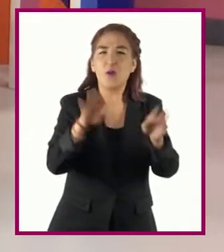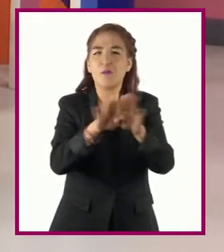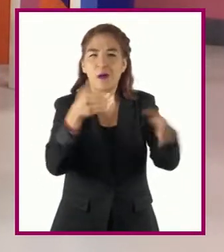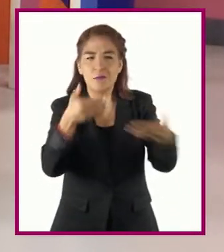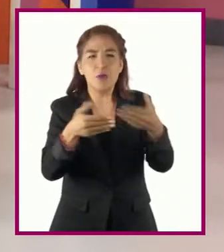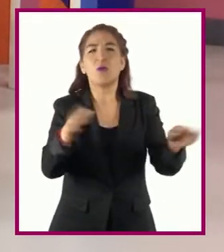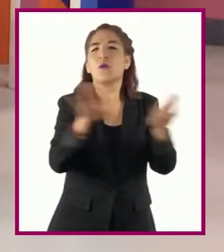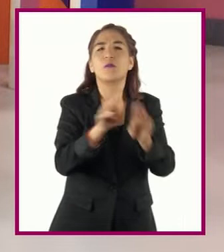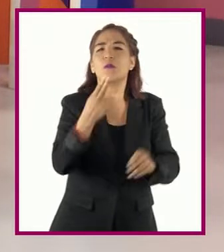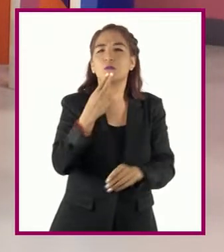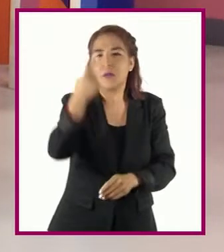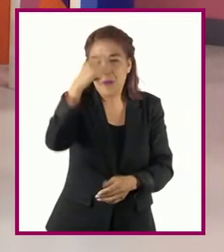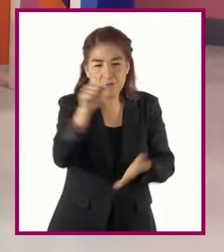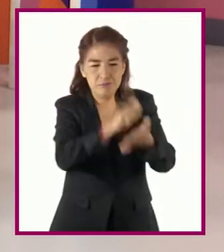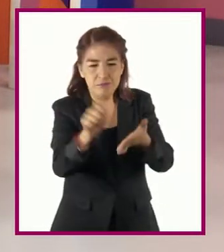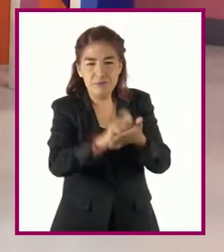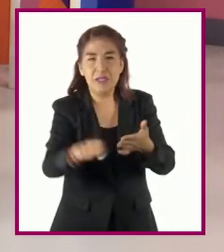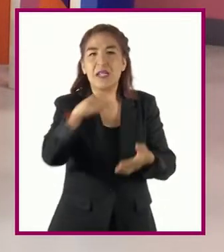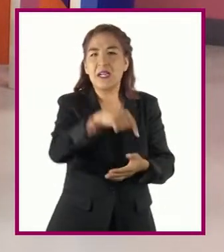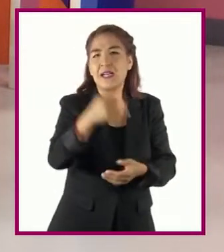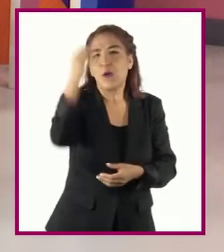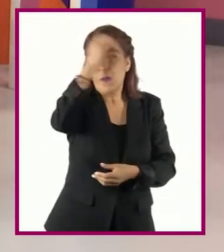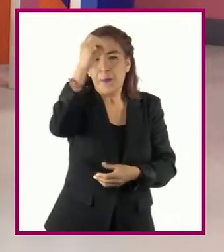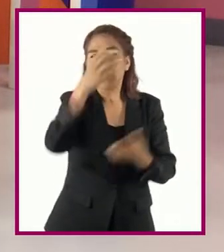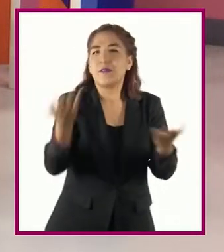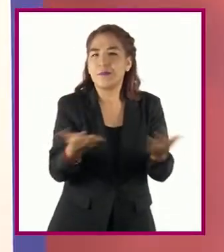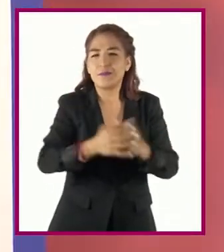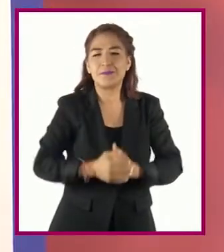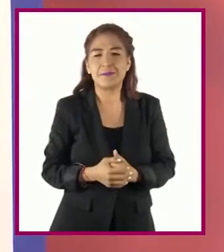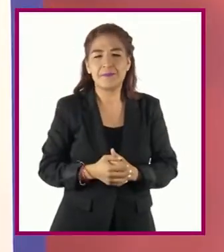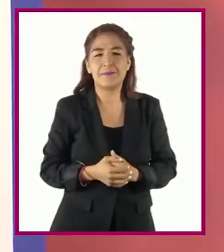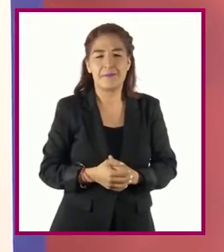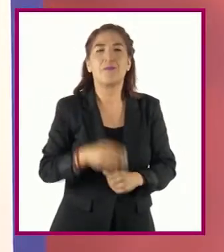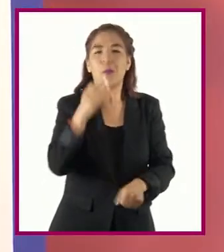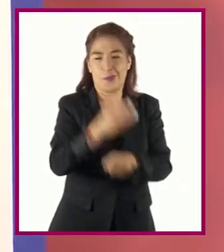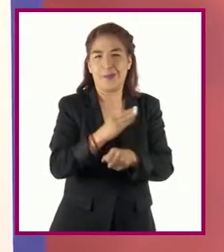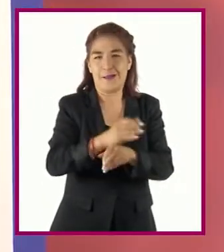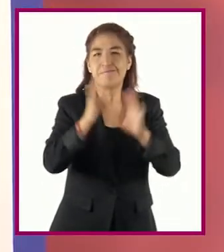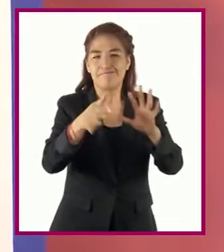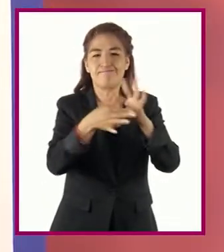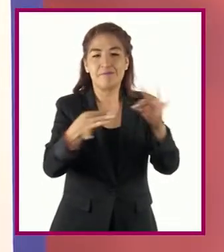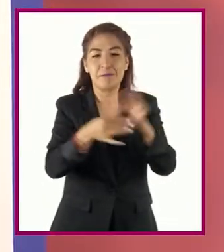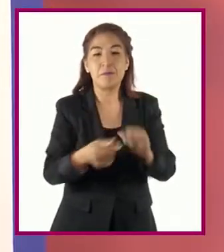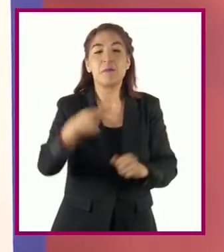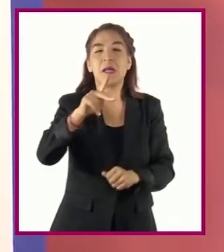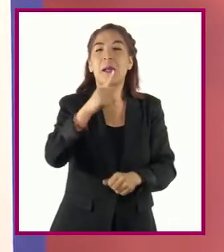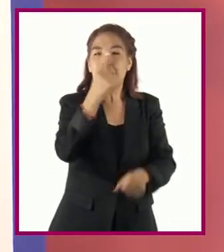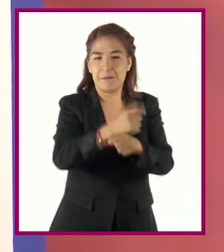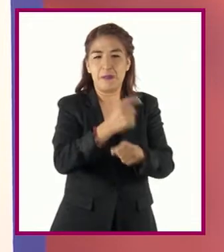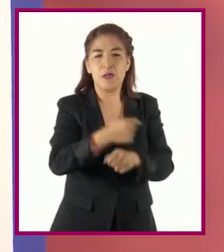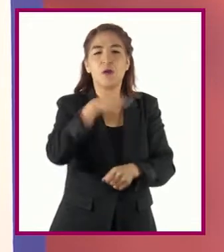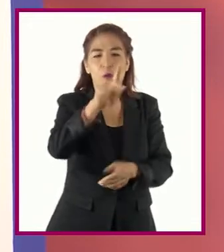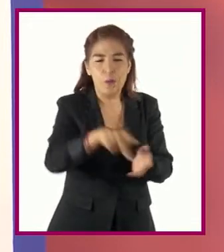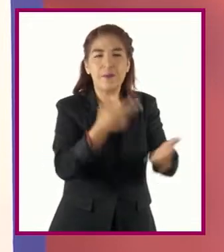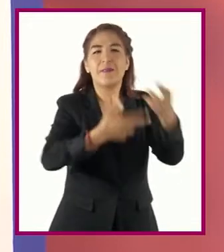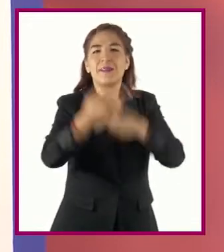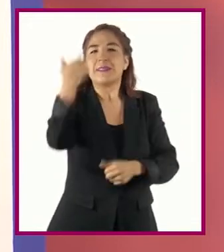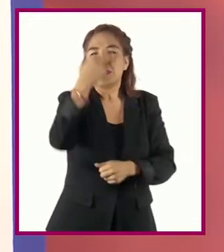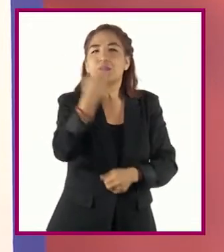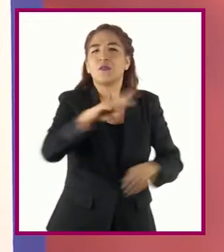los utilizamos en un artículo de opinión, profesora. A eso vamos. Pero primero, ¿qué te parece si repasamos